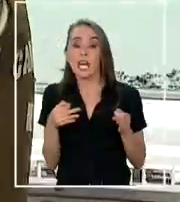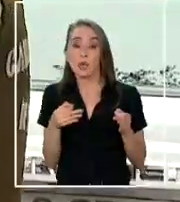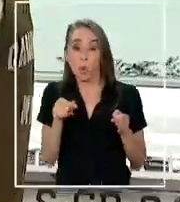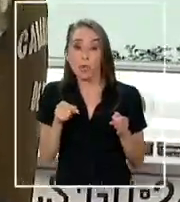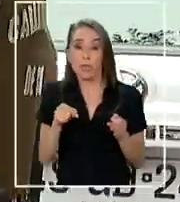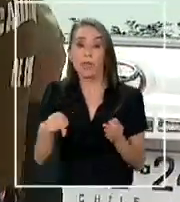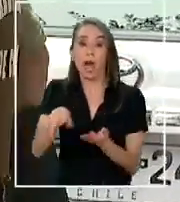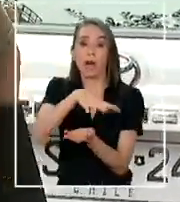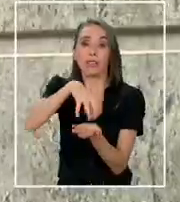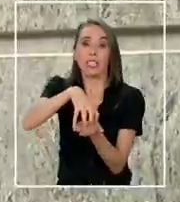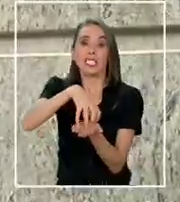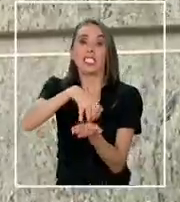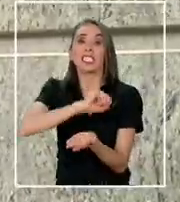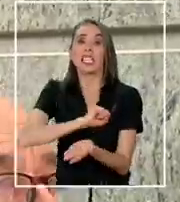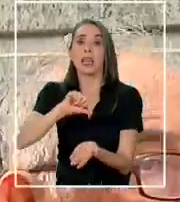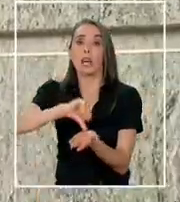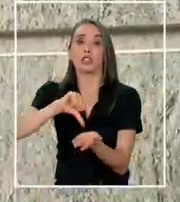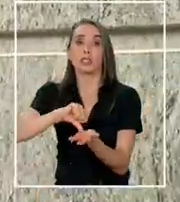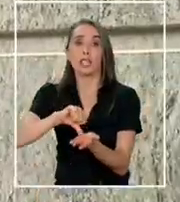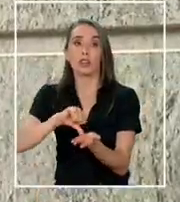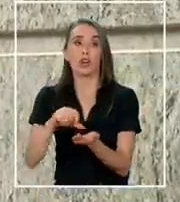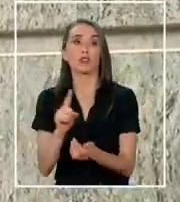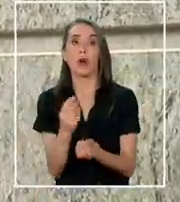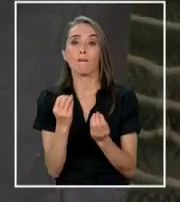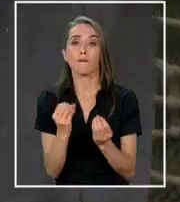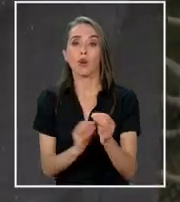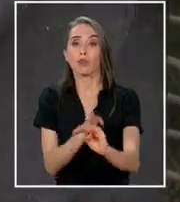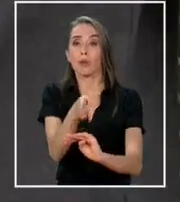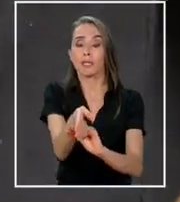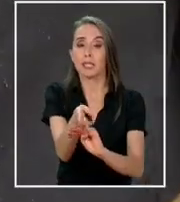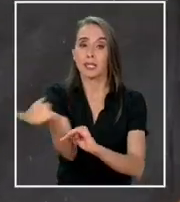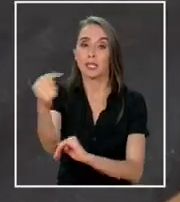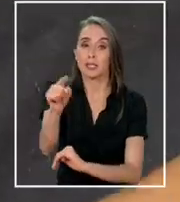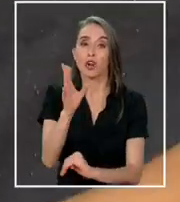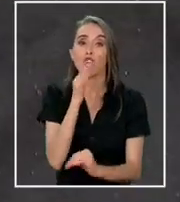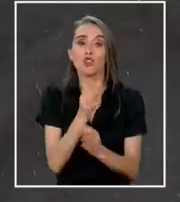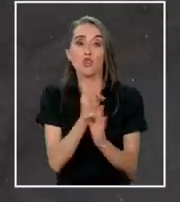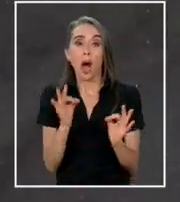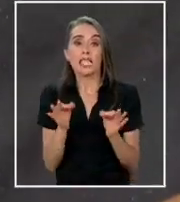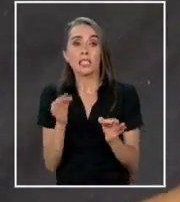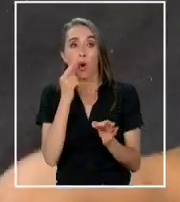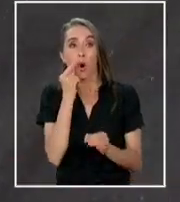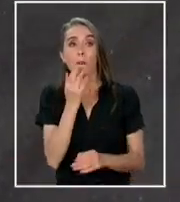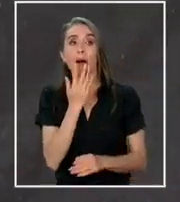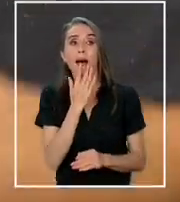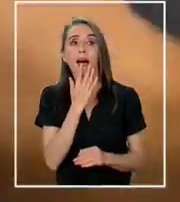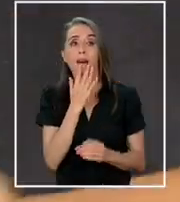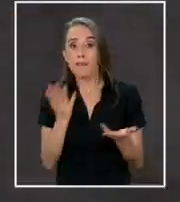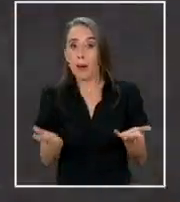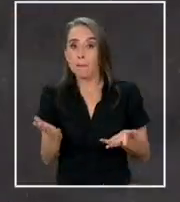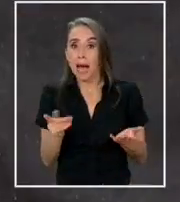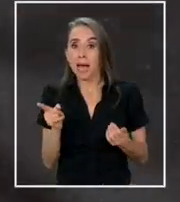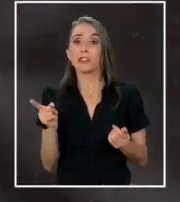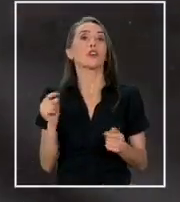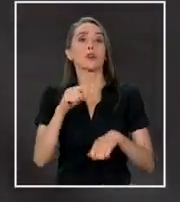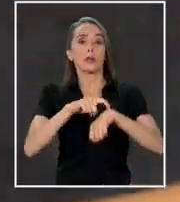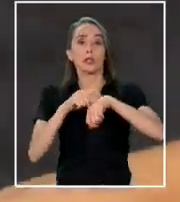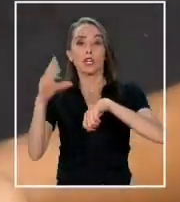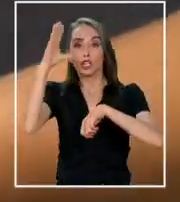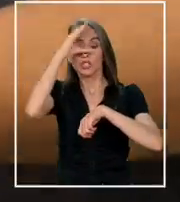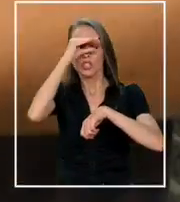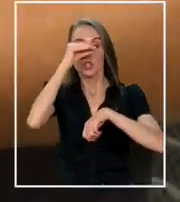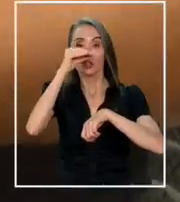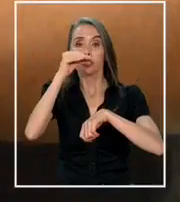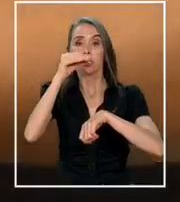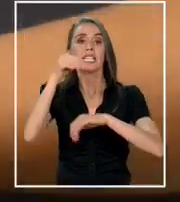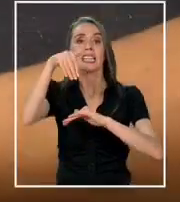la zona de Santiago centro En consecuencia no es tan conveniente asistir no hay tampoco una inseguridad y eso que pasó un día en la noche o sea